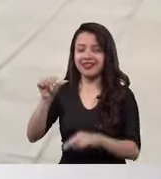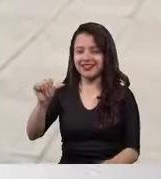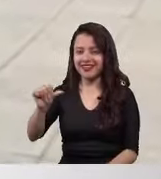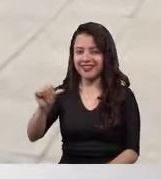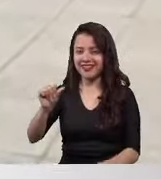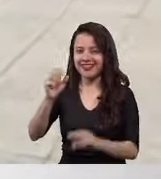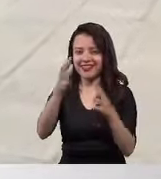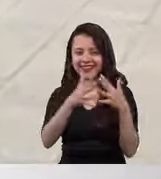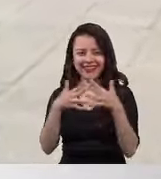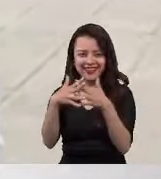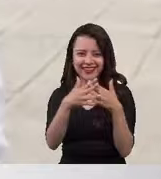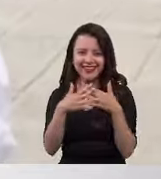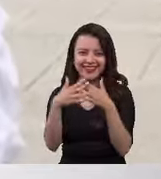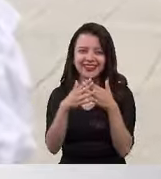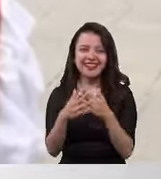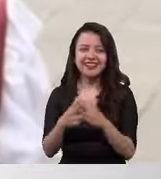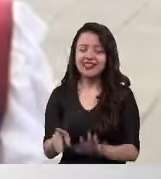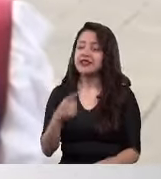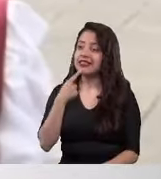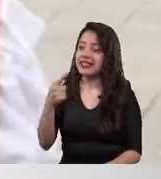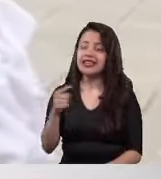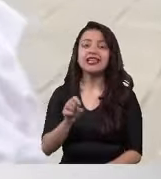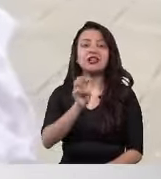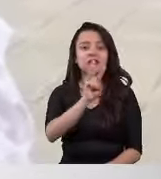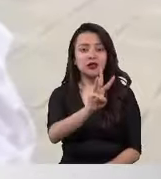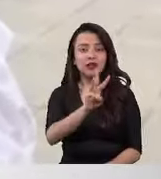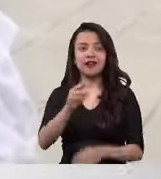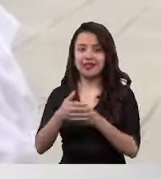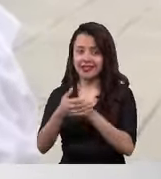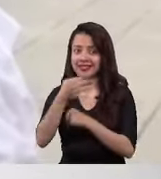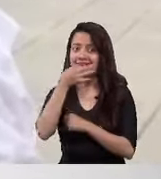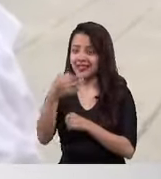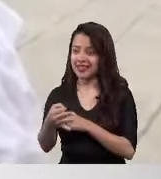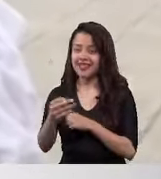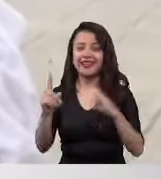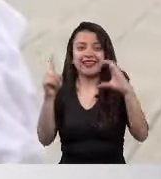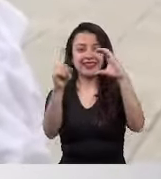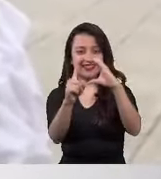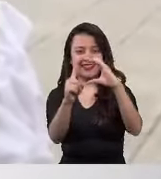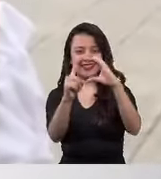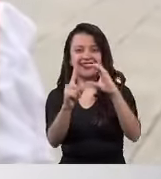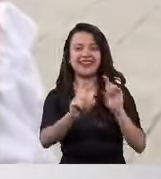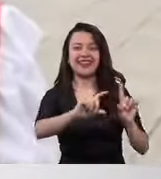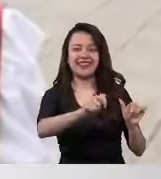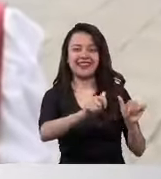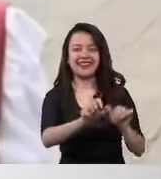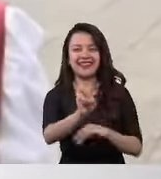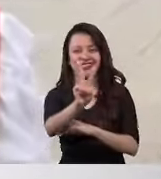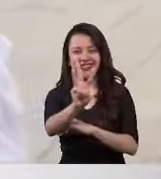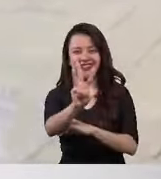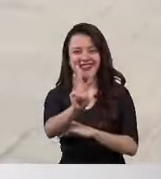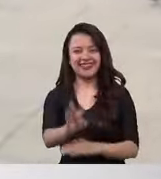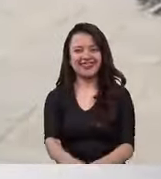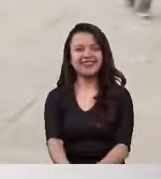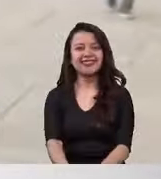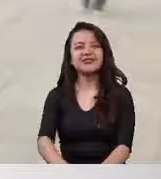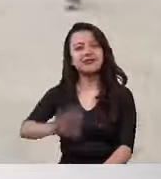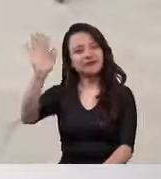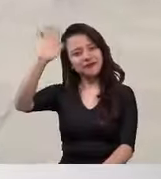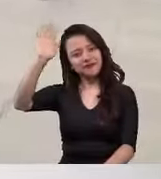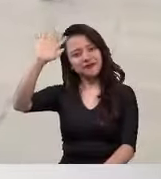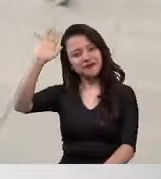Juan Diego. Dígale, saludos. W Sin Carreta. La W Sin Carreta, Canal 1 y por la Canal W. Canal 1 por la W. Hasta